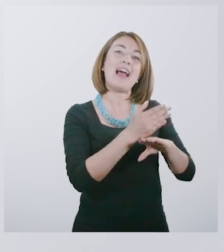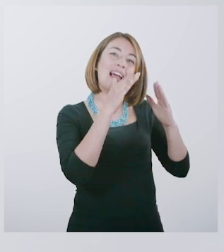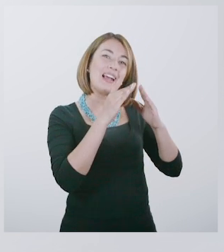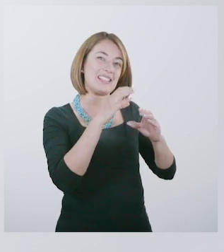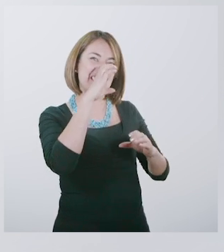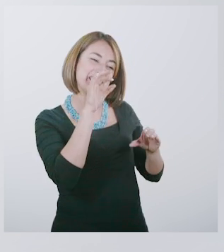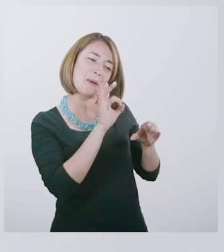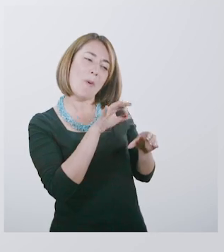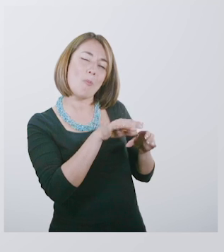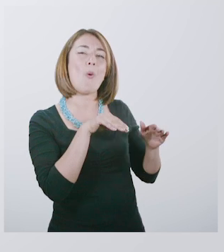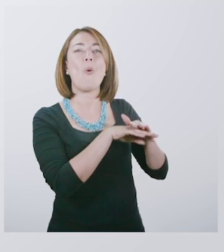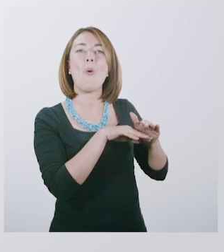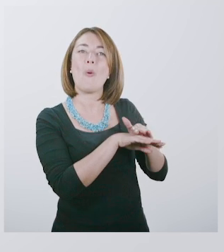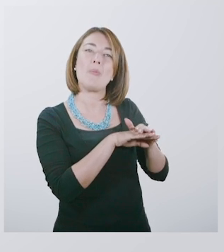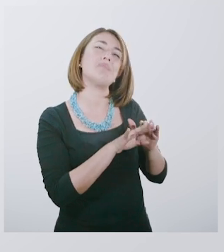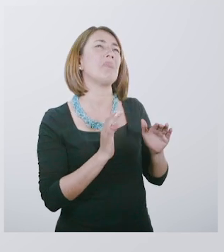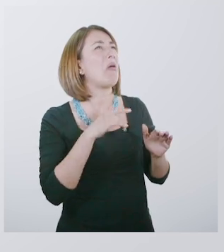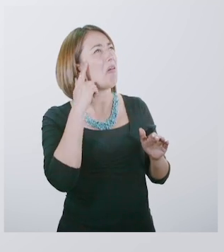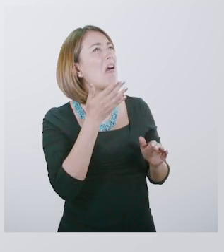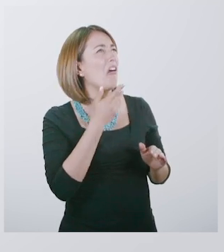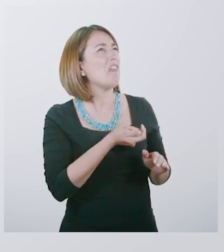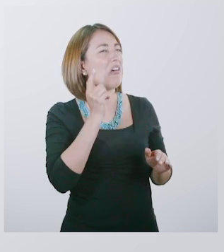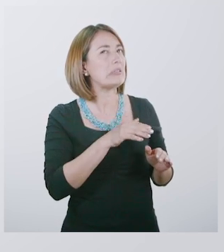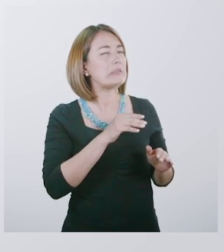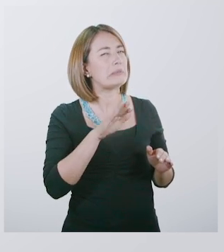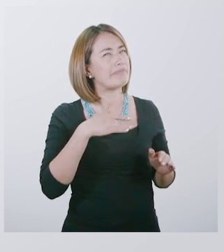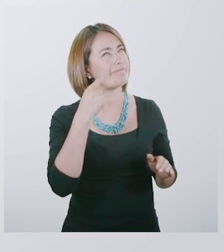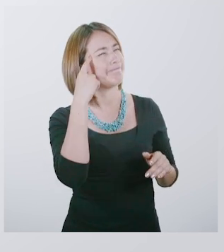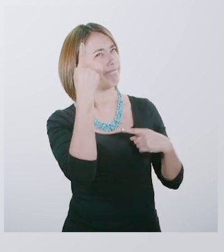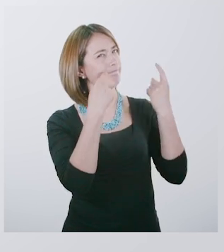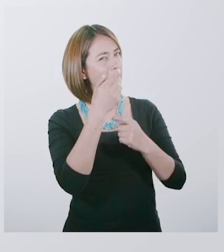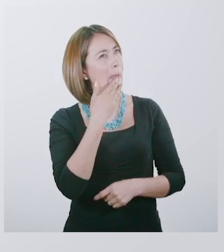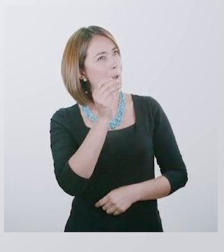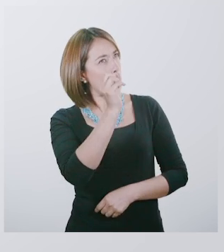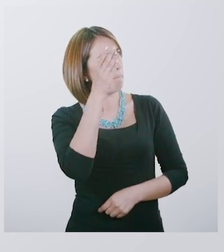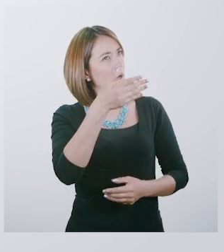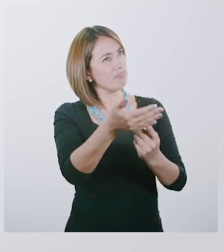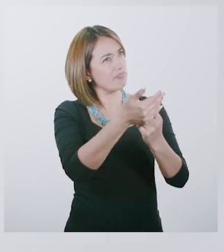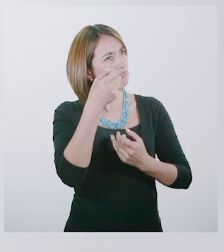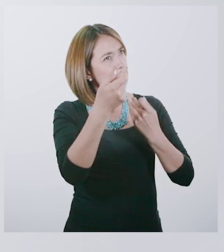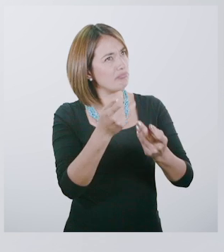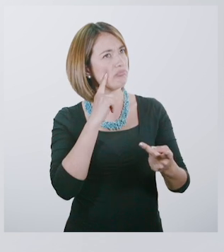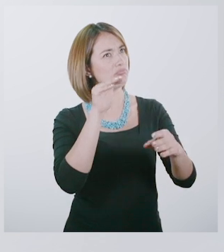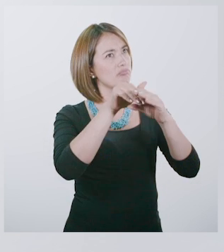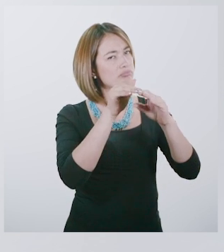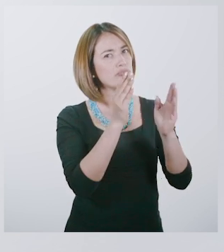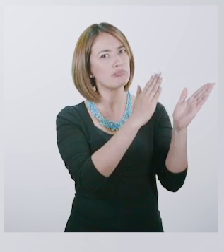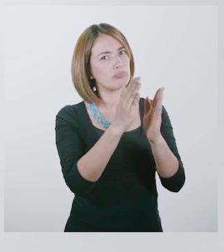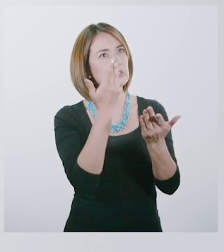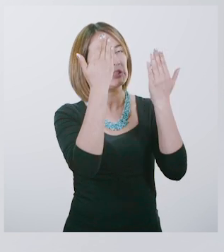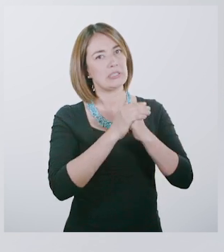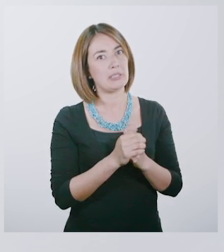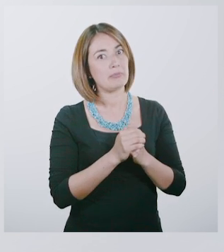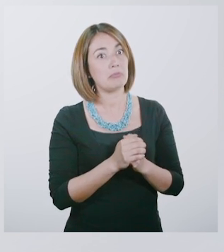casa, en una alcancía. Prefería la practicidad. Sin embargo, entendí que una entidad financiera me daba seguridad y también